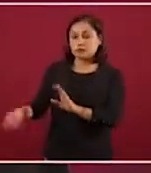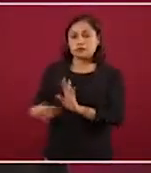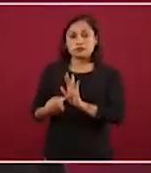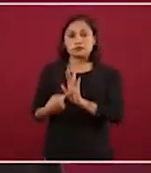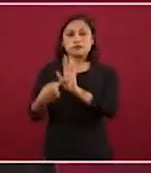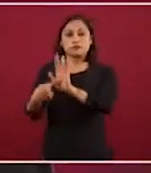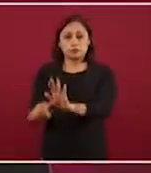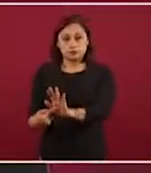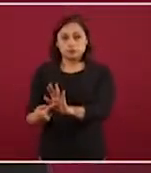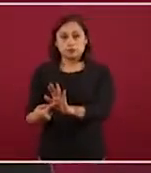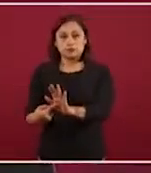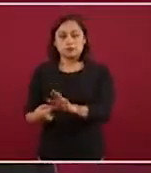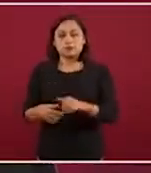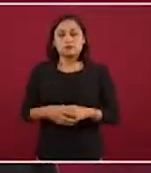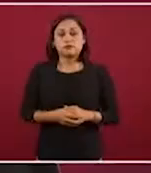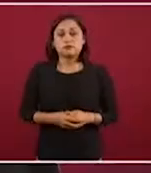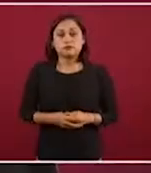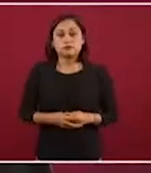investigación,